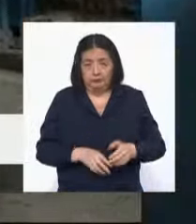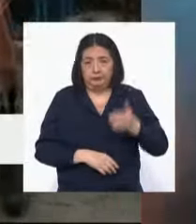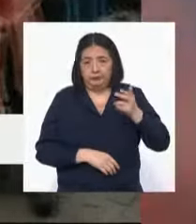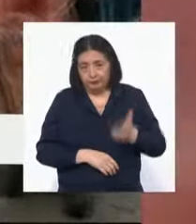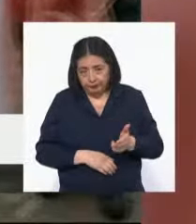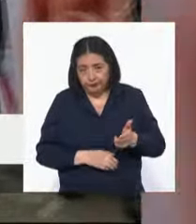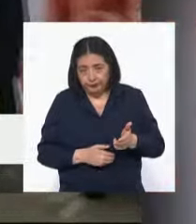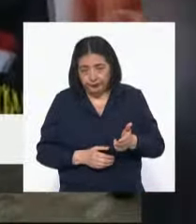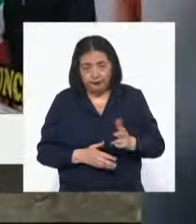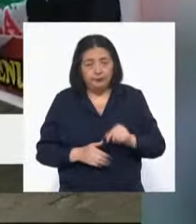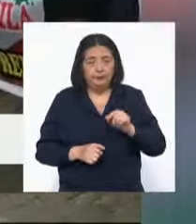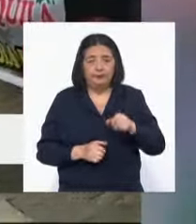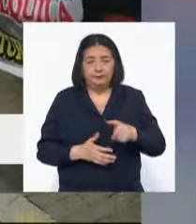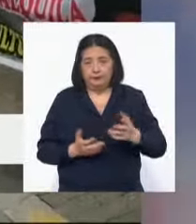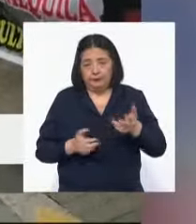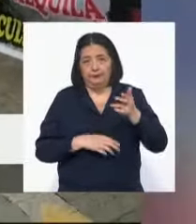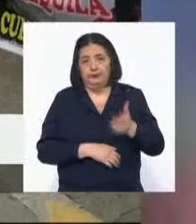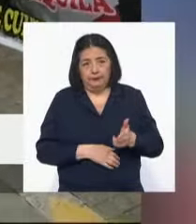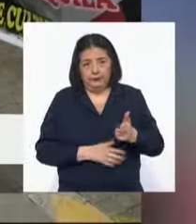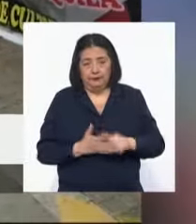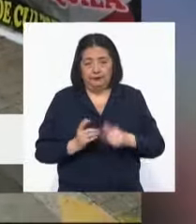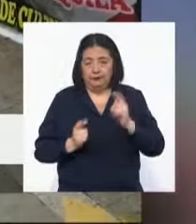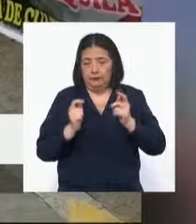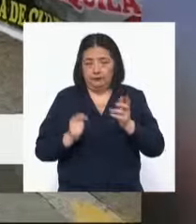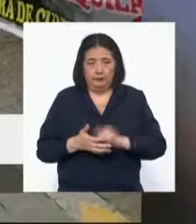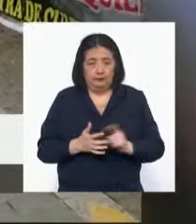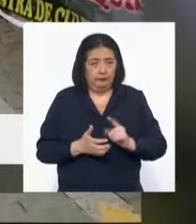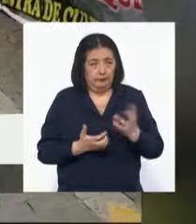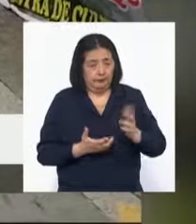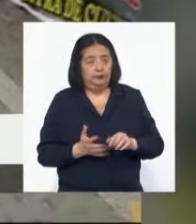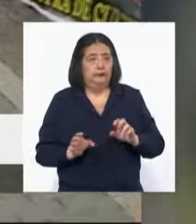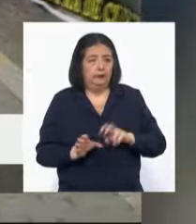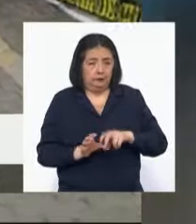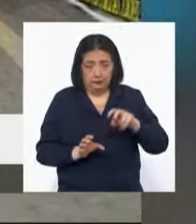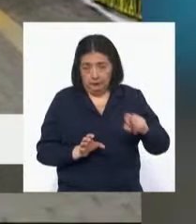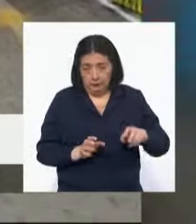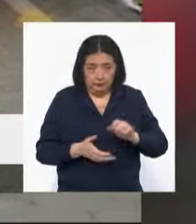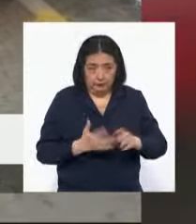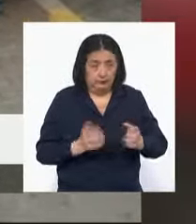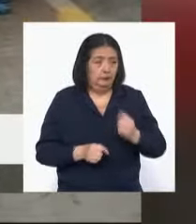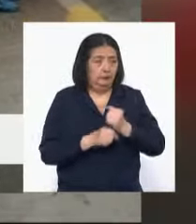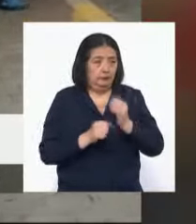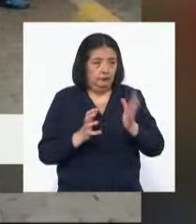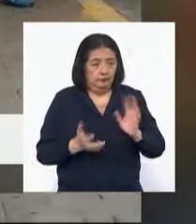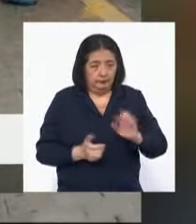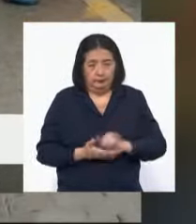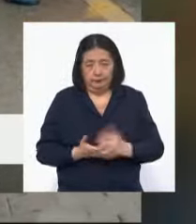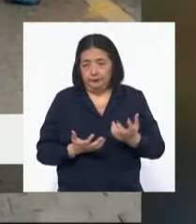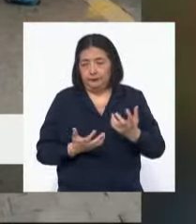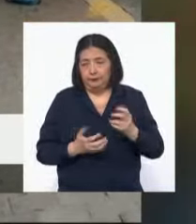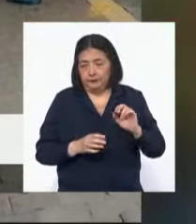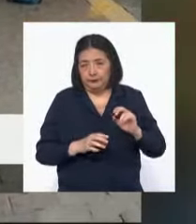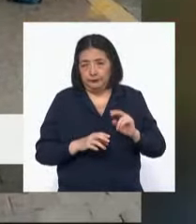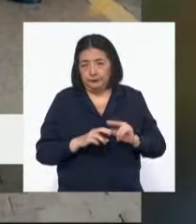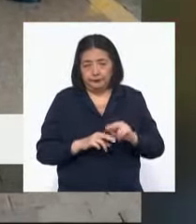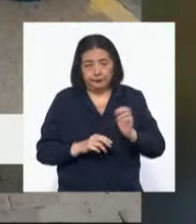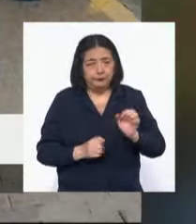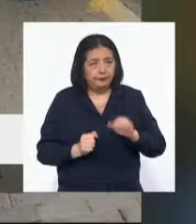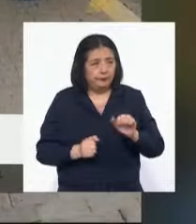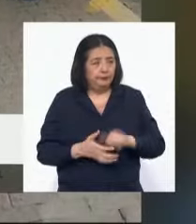allí en la vía del tren, los turistas, para no esperar mucho, salen conjuntamente con los trabajadores de la empresa ferroviaria